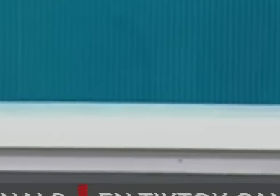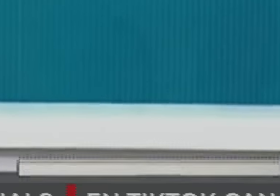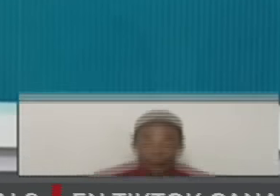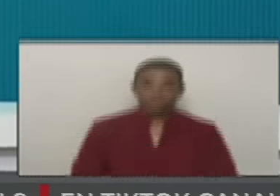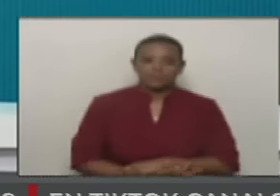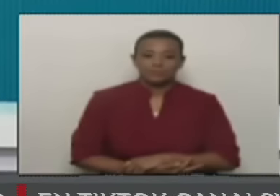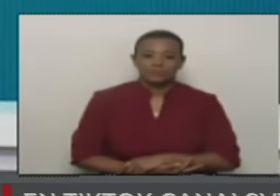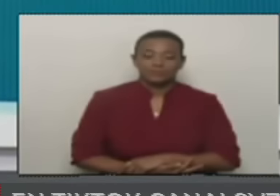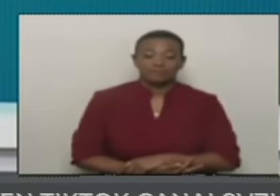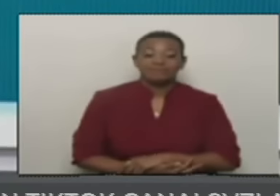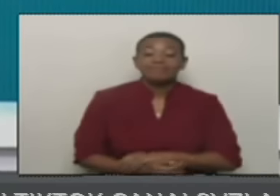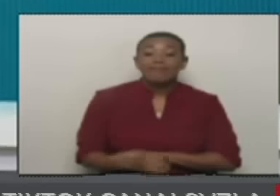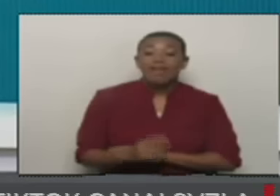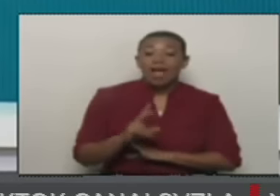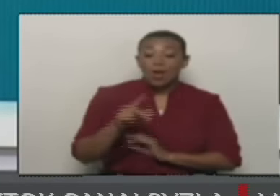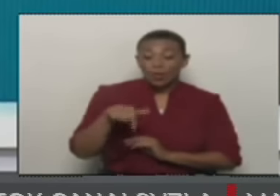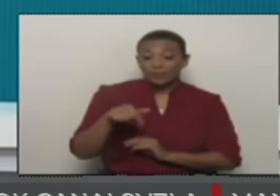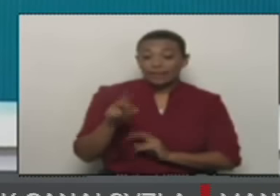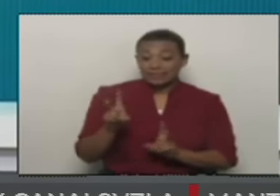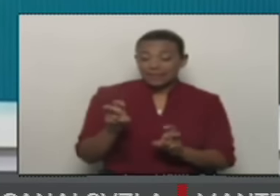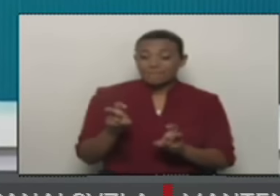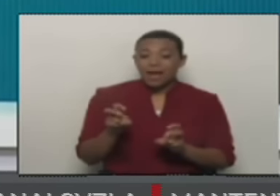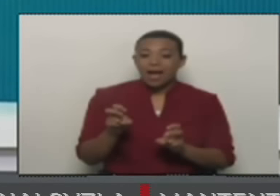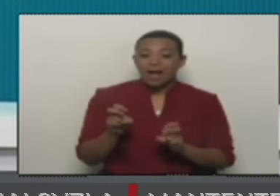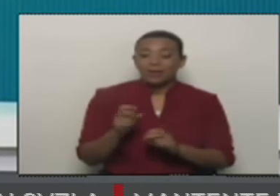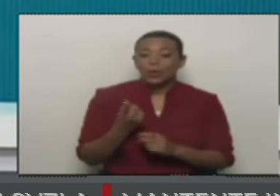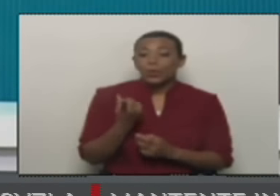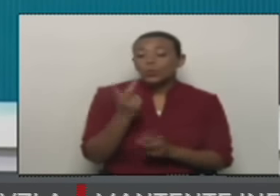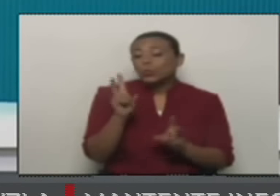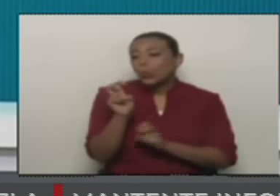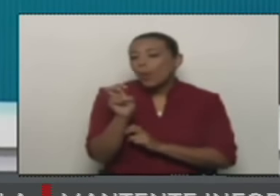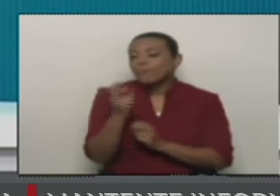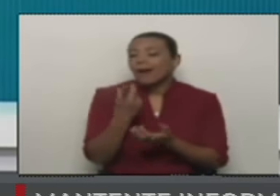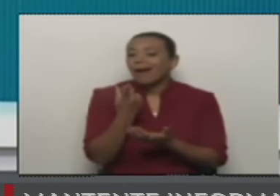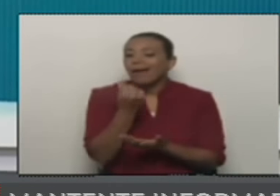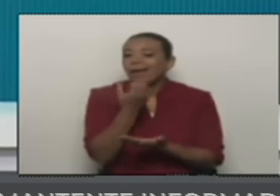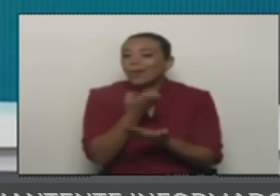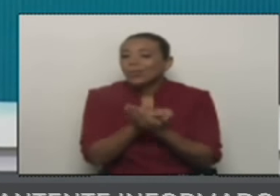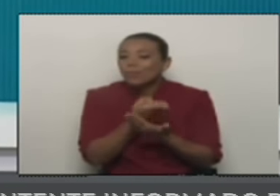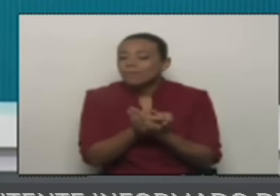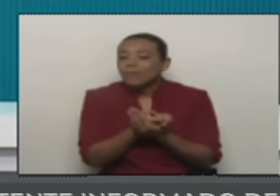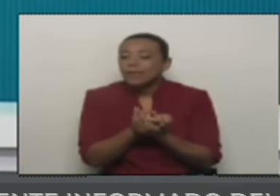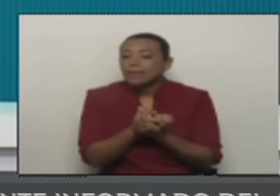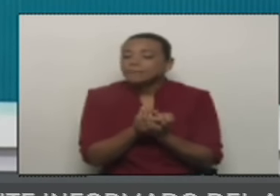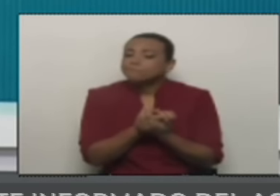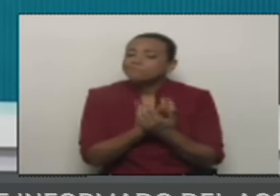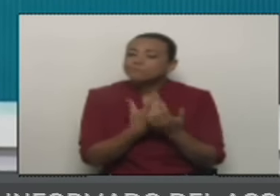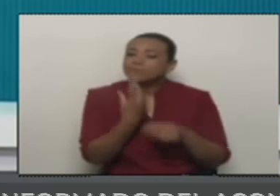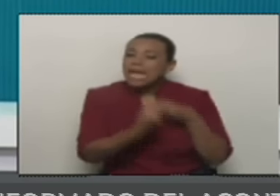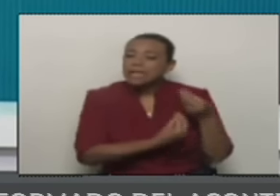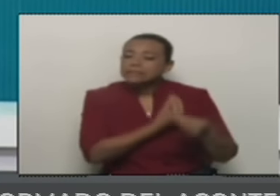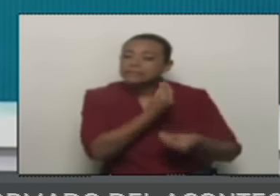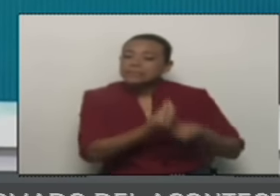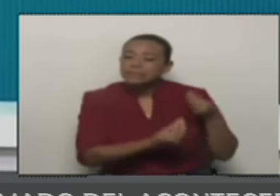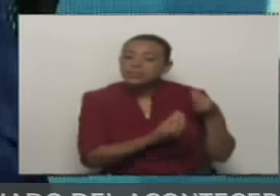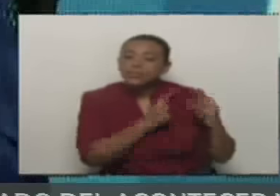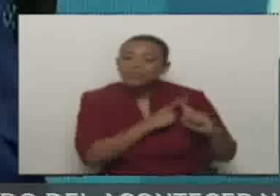construyendo el concepto de una economía de la patria grande. Es un concepto